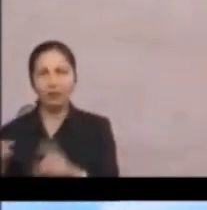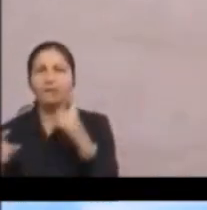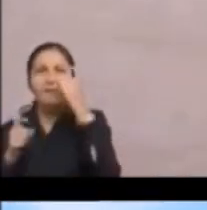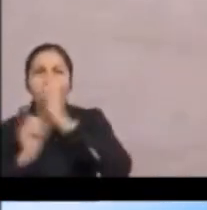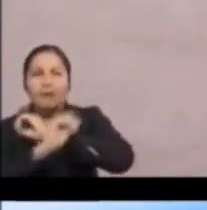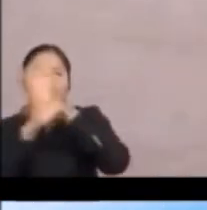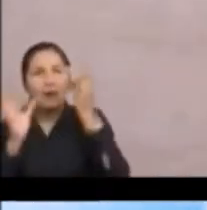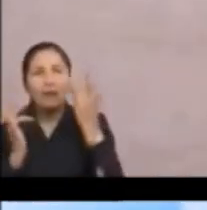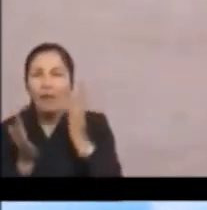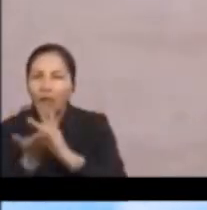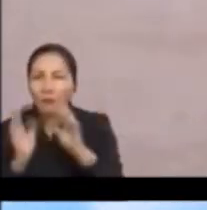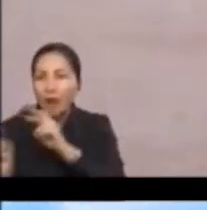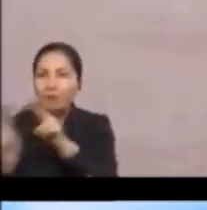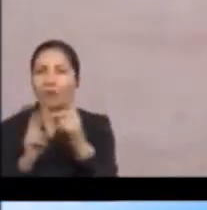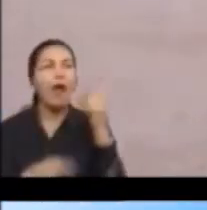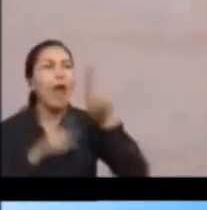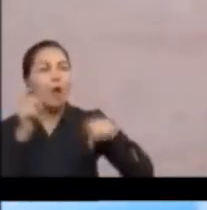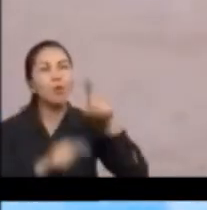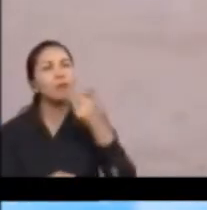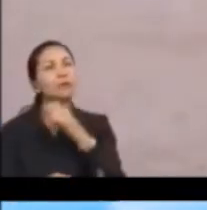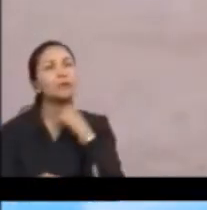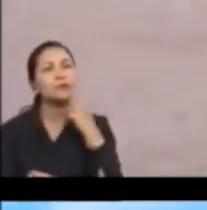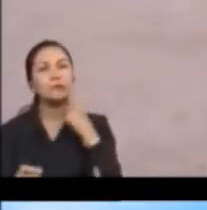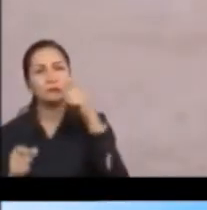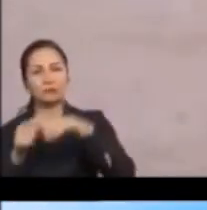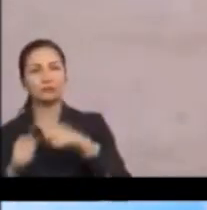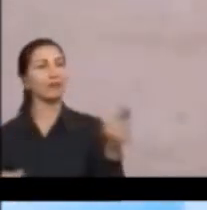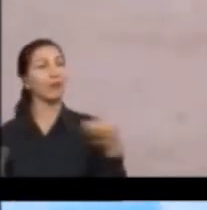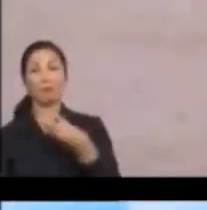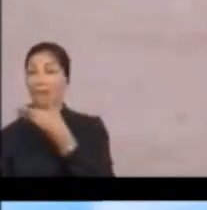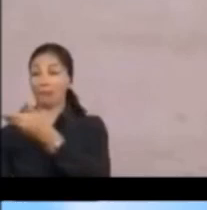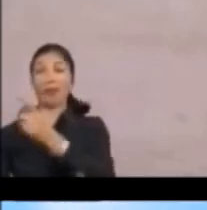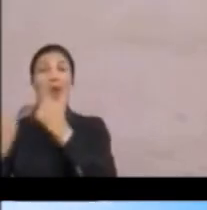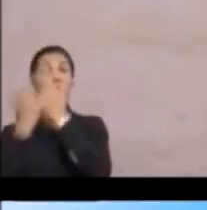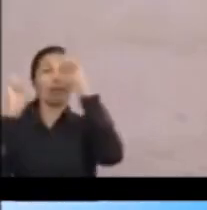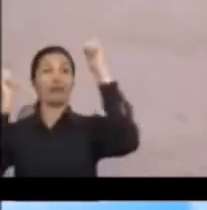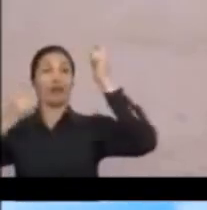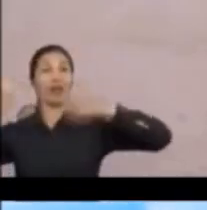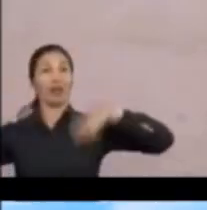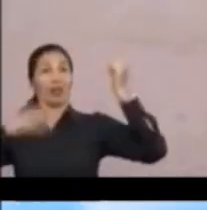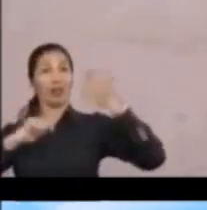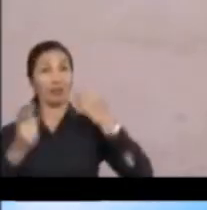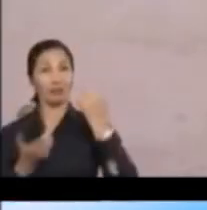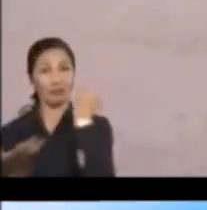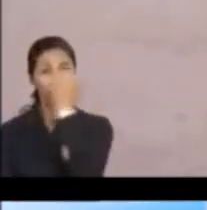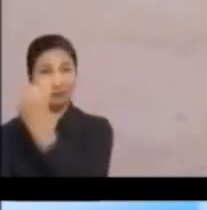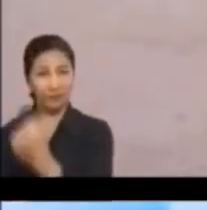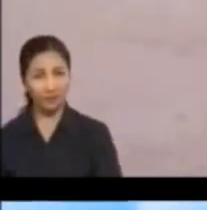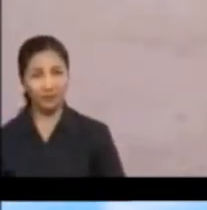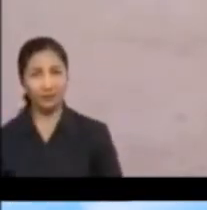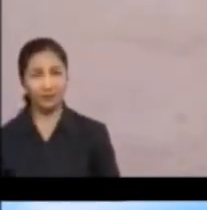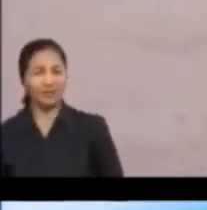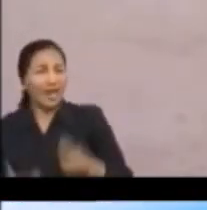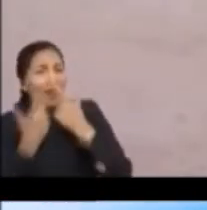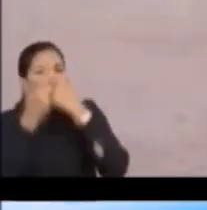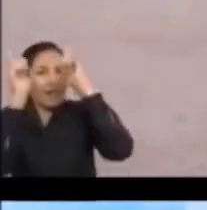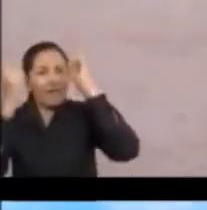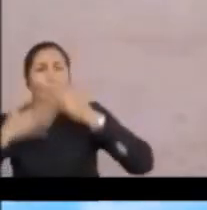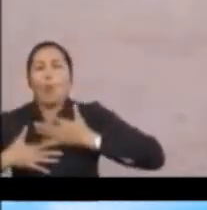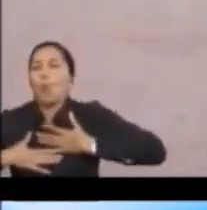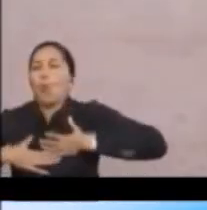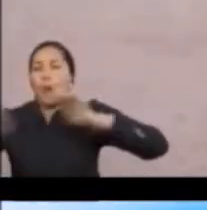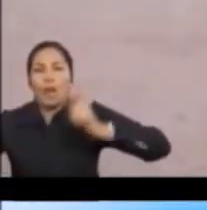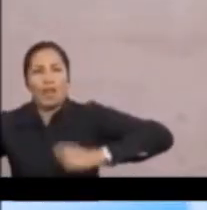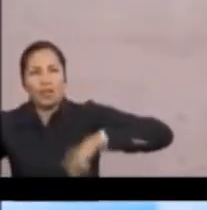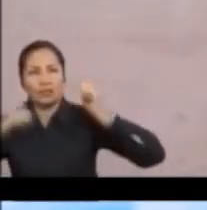tuvieron transparencia, que la gente no se pudo inscribir, y les dan un chequecito en blanco, sin límite, sin monto, para que puedan gastar en lo